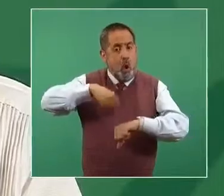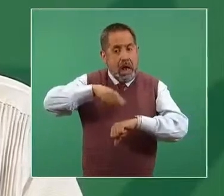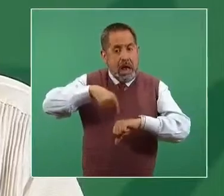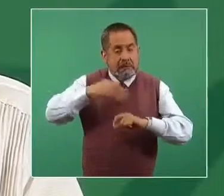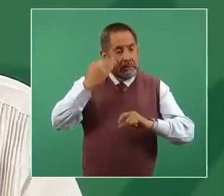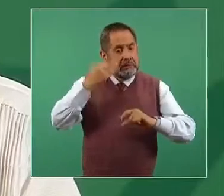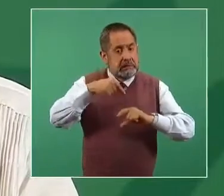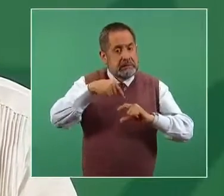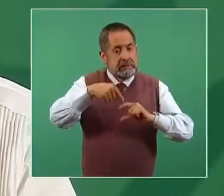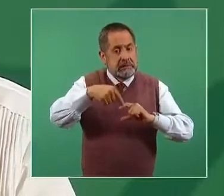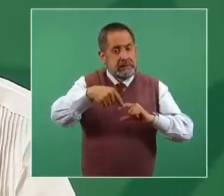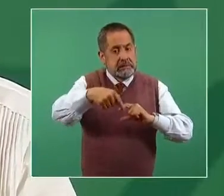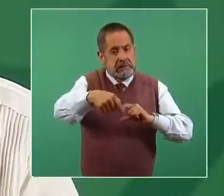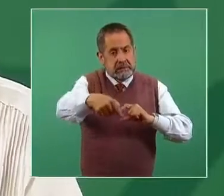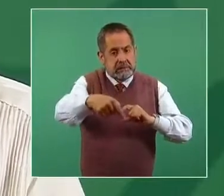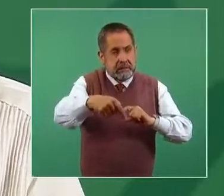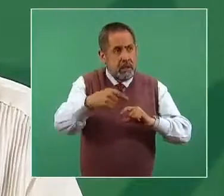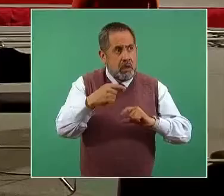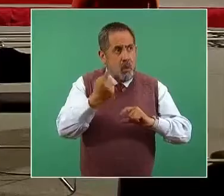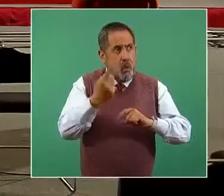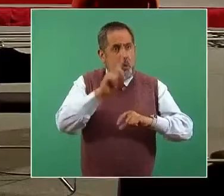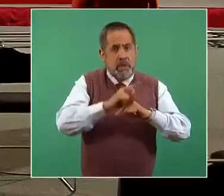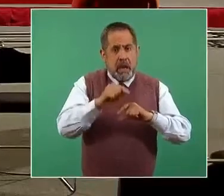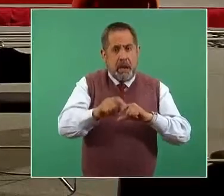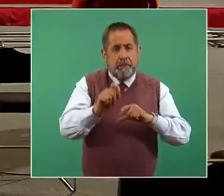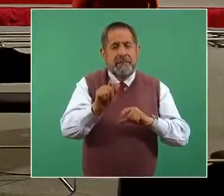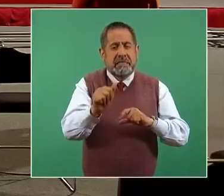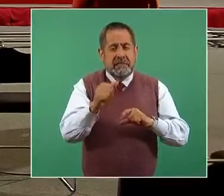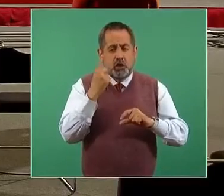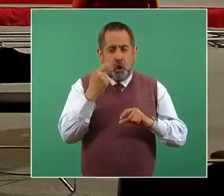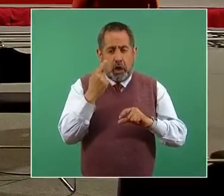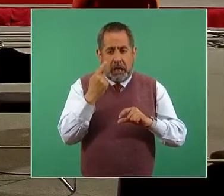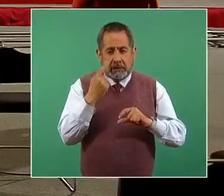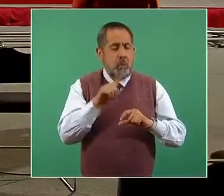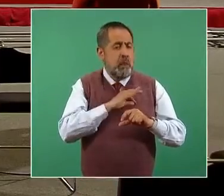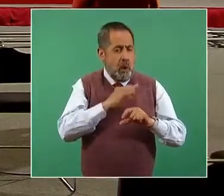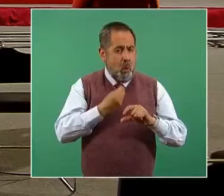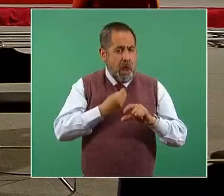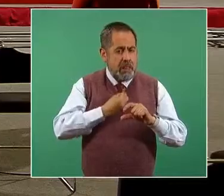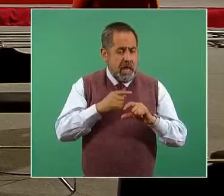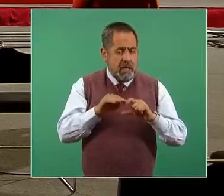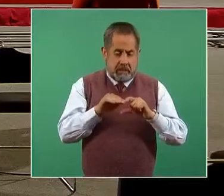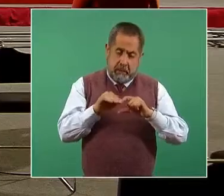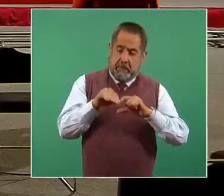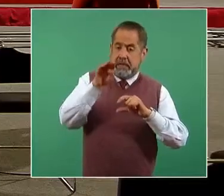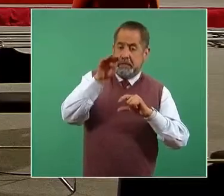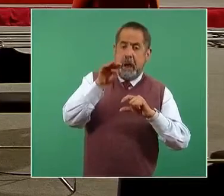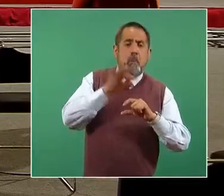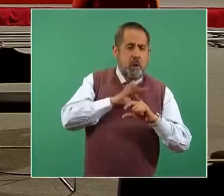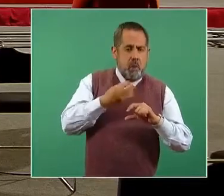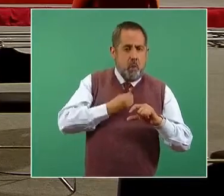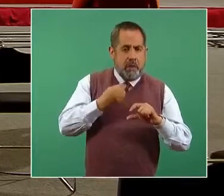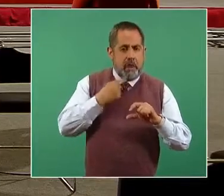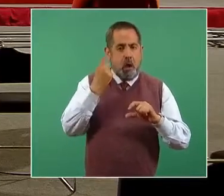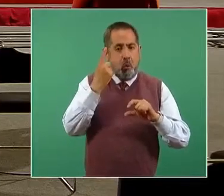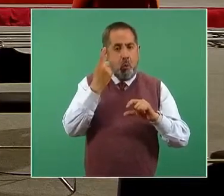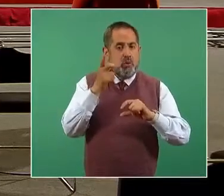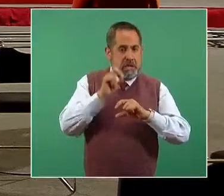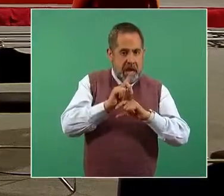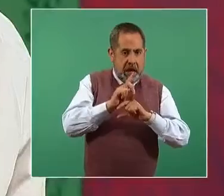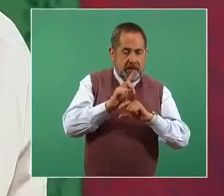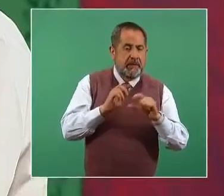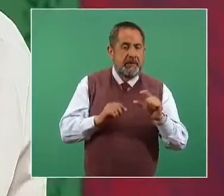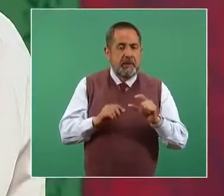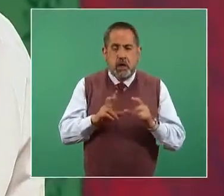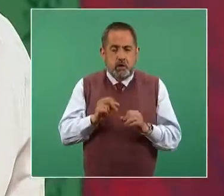horas, casi más de un día, 26 horas de resistencia. Entonces a 25 grados, 26 horas, y